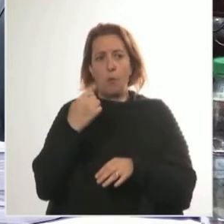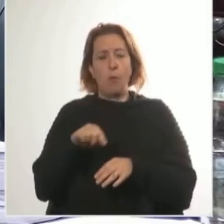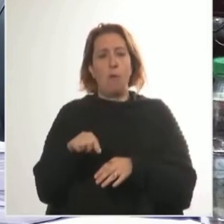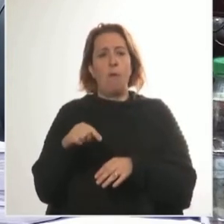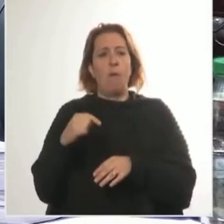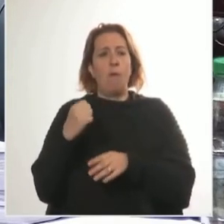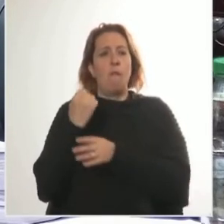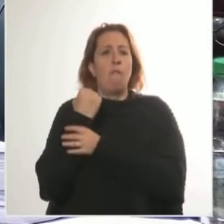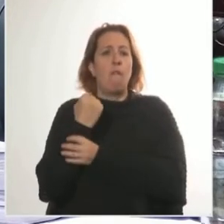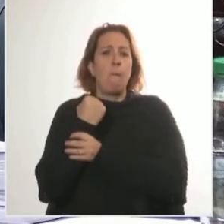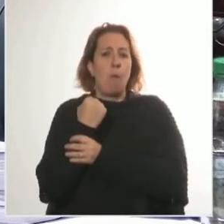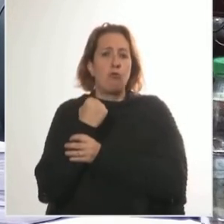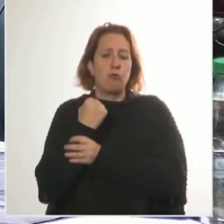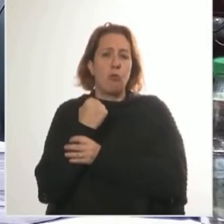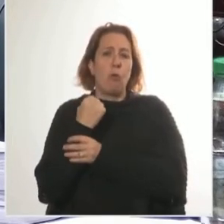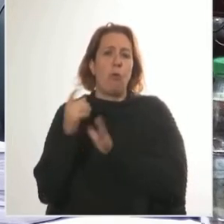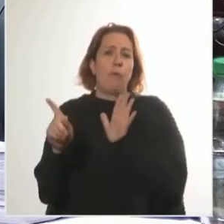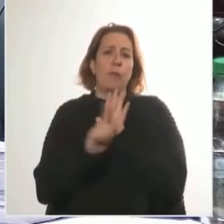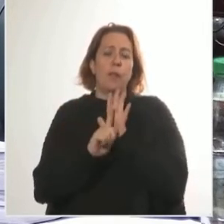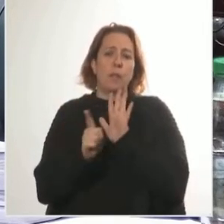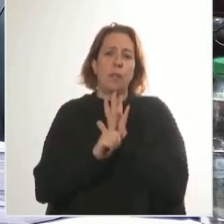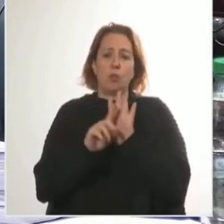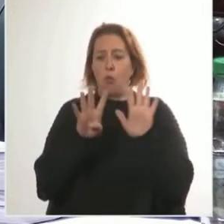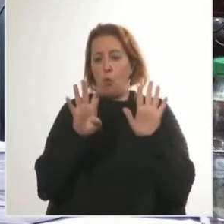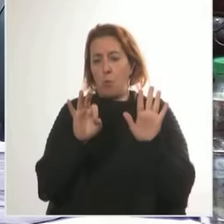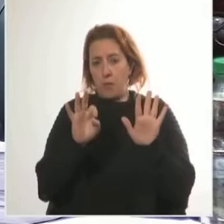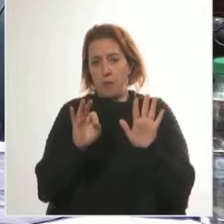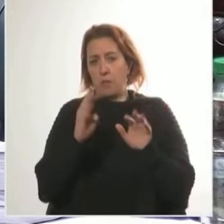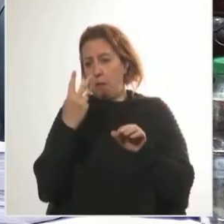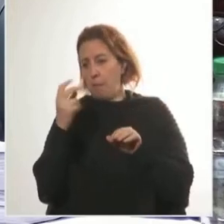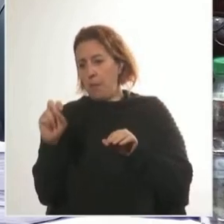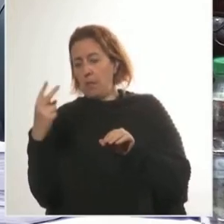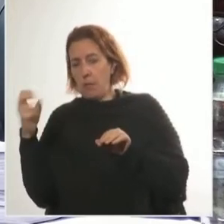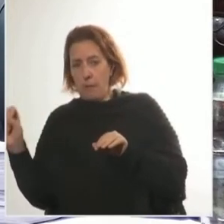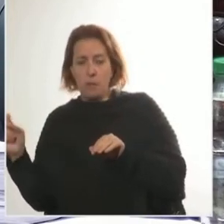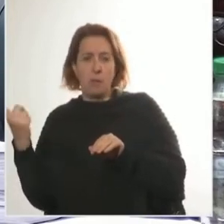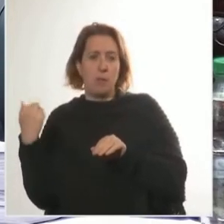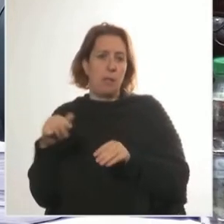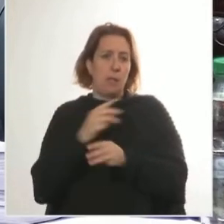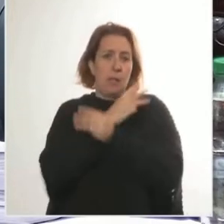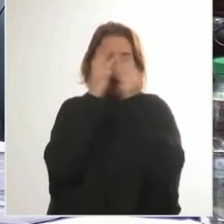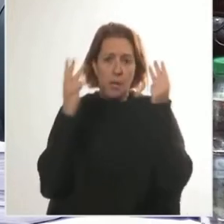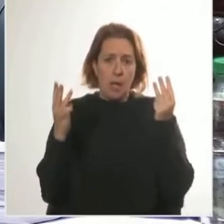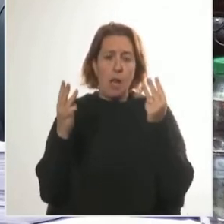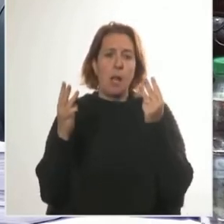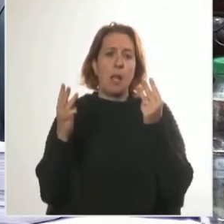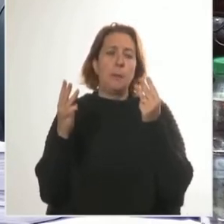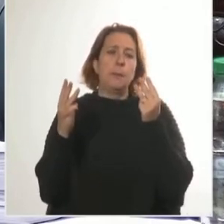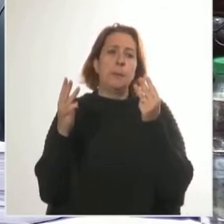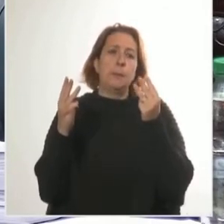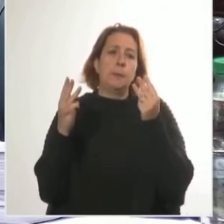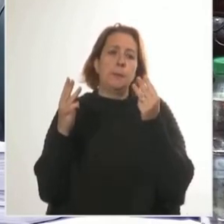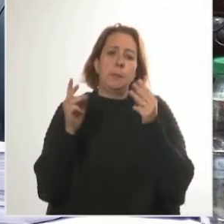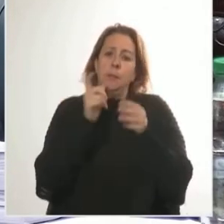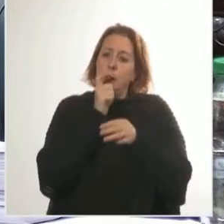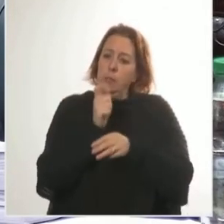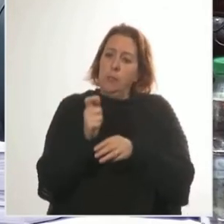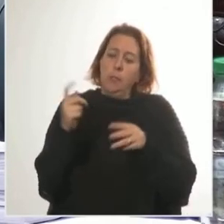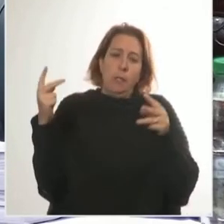famoso decreto 90 del 2020, que generalizadamente implicaba un recorte